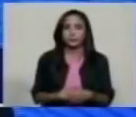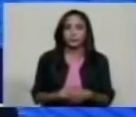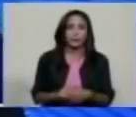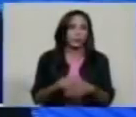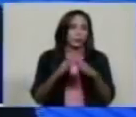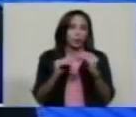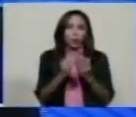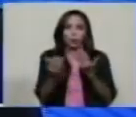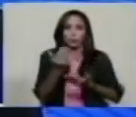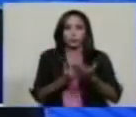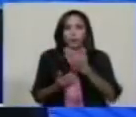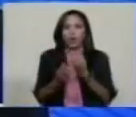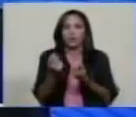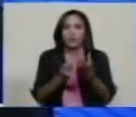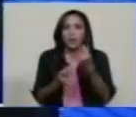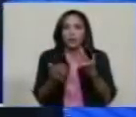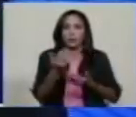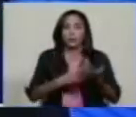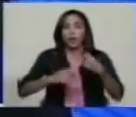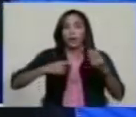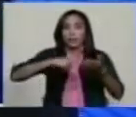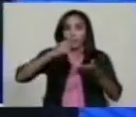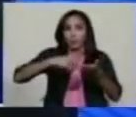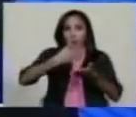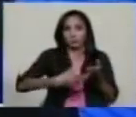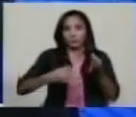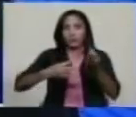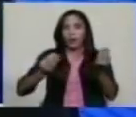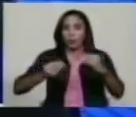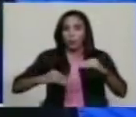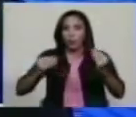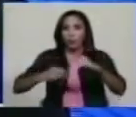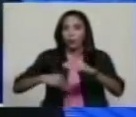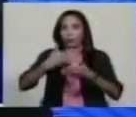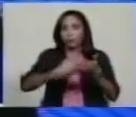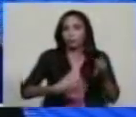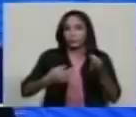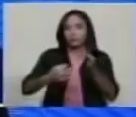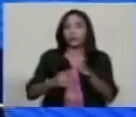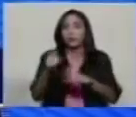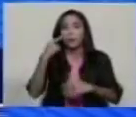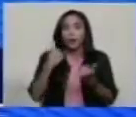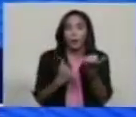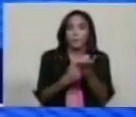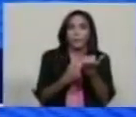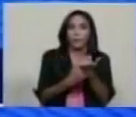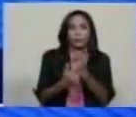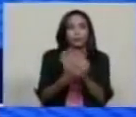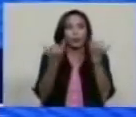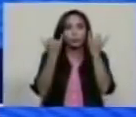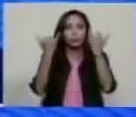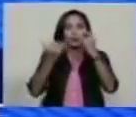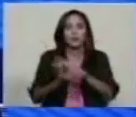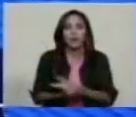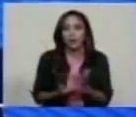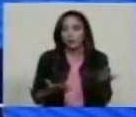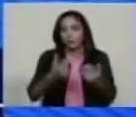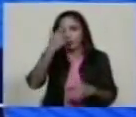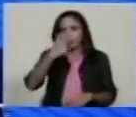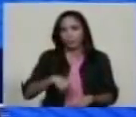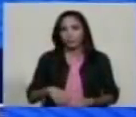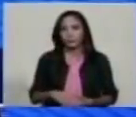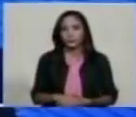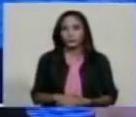nuestro tratado de inversiones, para poder firmar los acuerdos comerciales, sino que además nos está apoyando en la formación de nuestro talento humano, presidente.